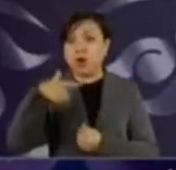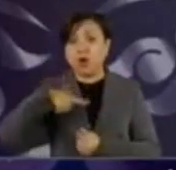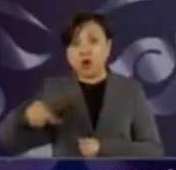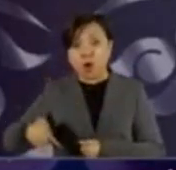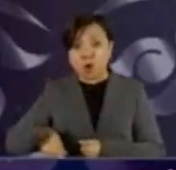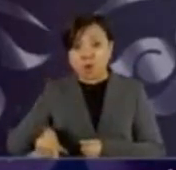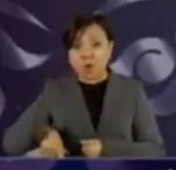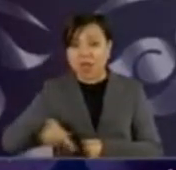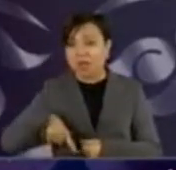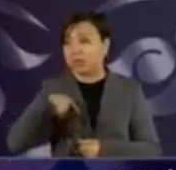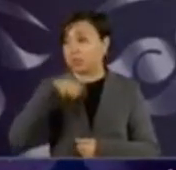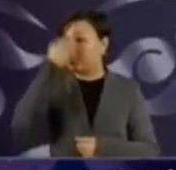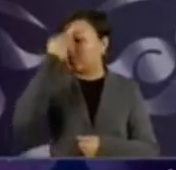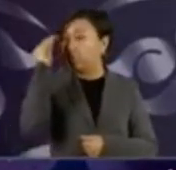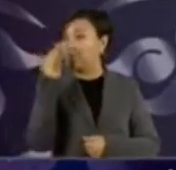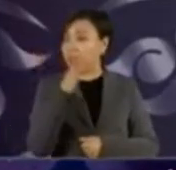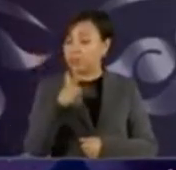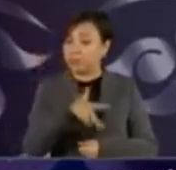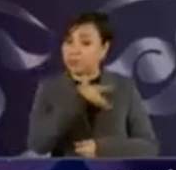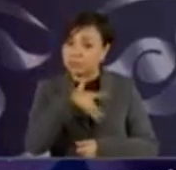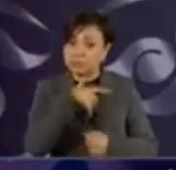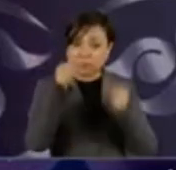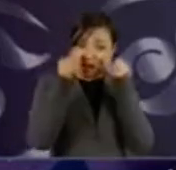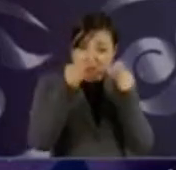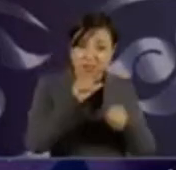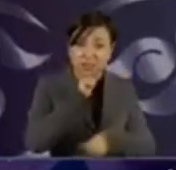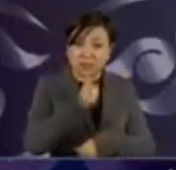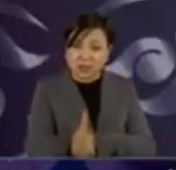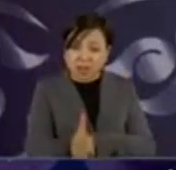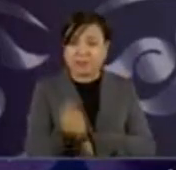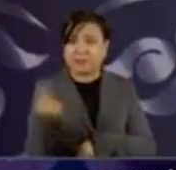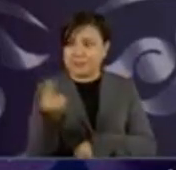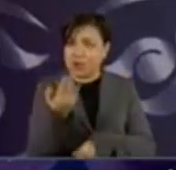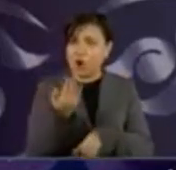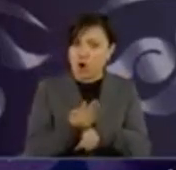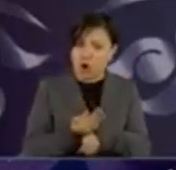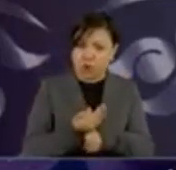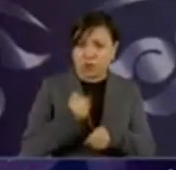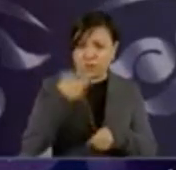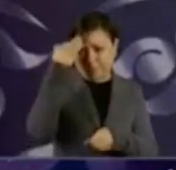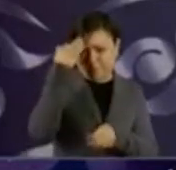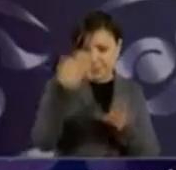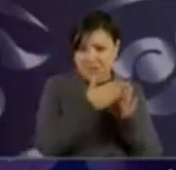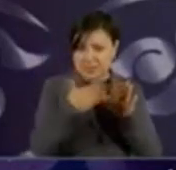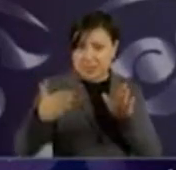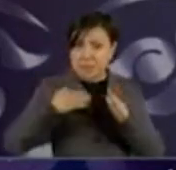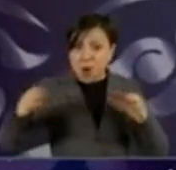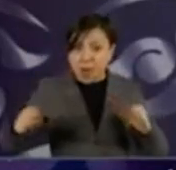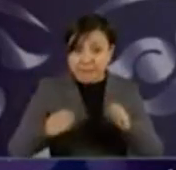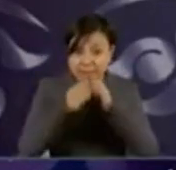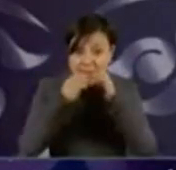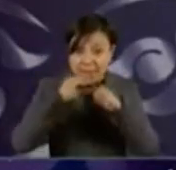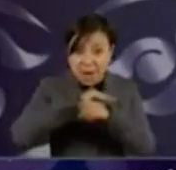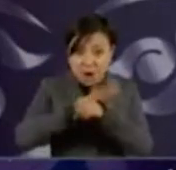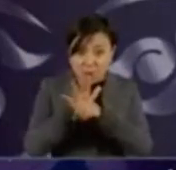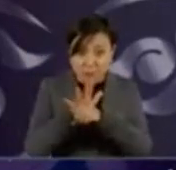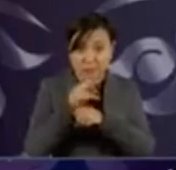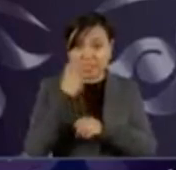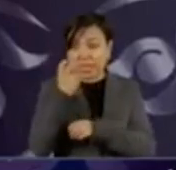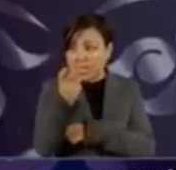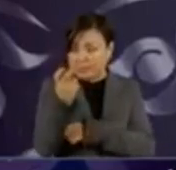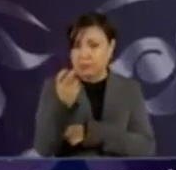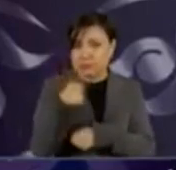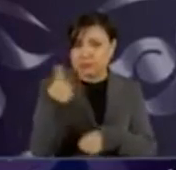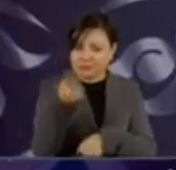esa condición de poderlos apoyar. Y máxime en esta emergencia, ¿cómo se le pide a la gente que se quede